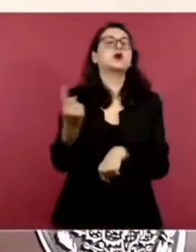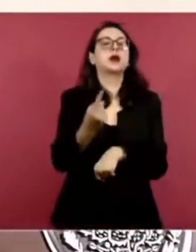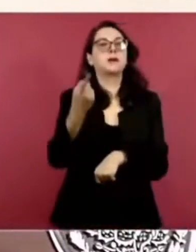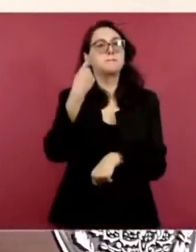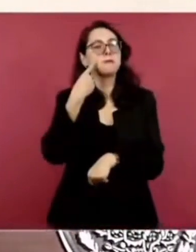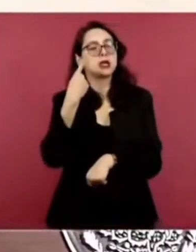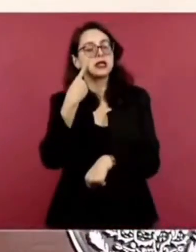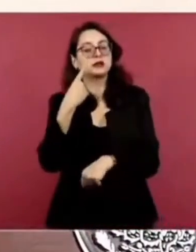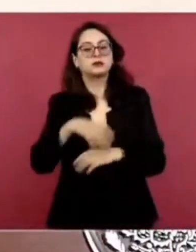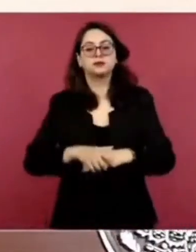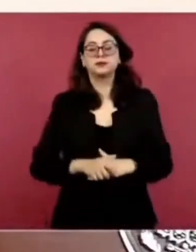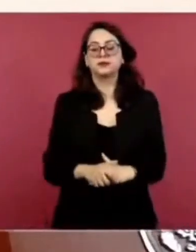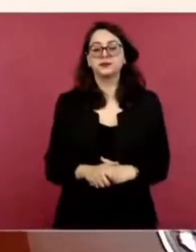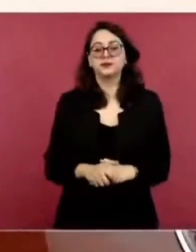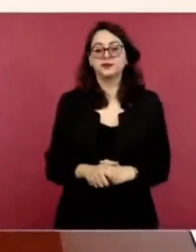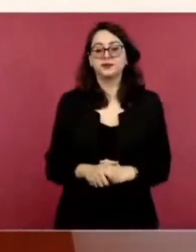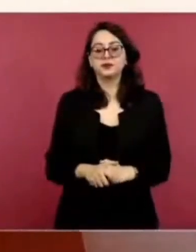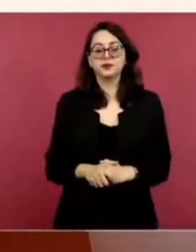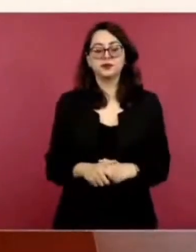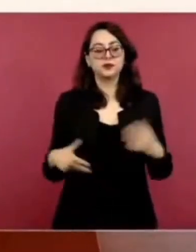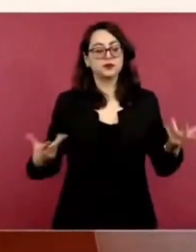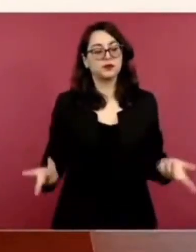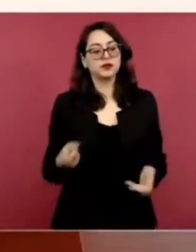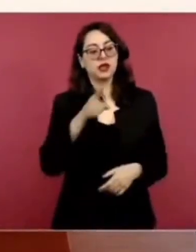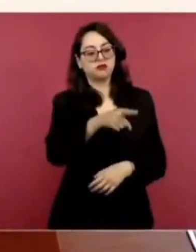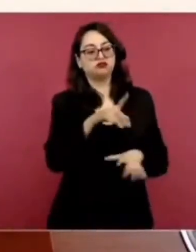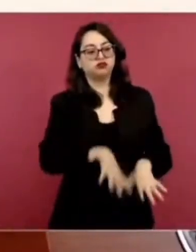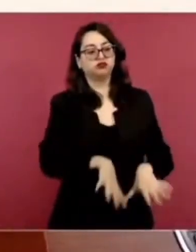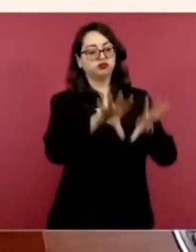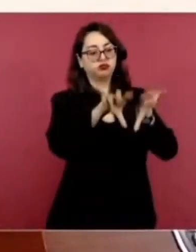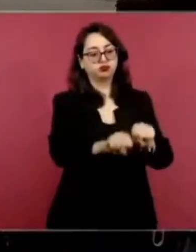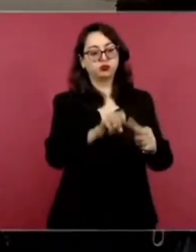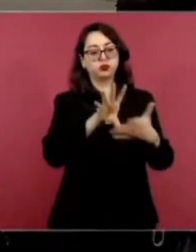Porque todos los amparos que les están concediendo,